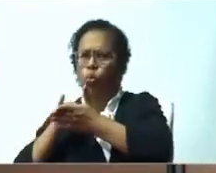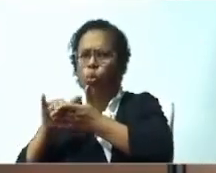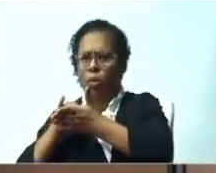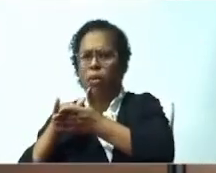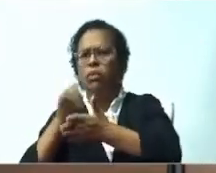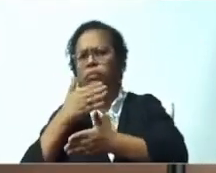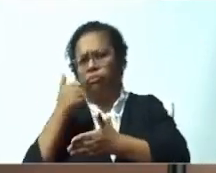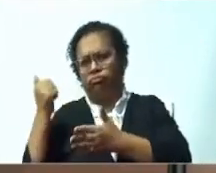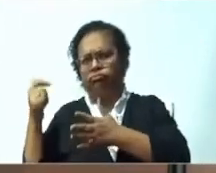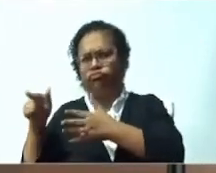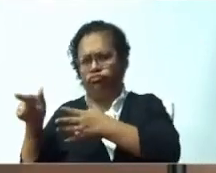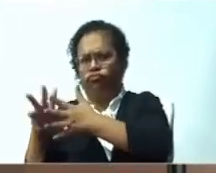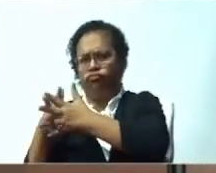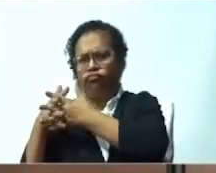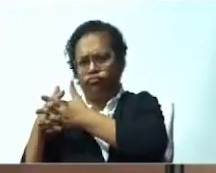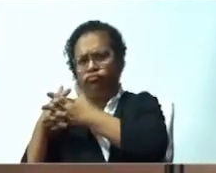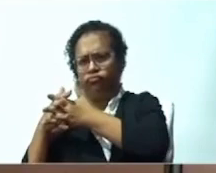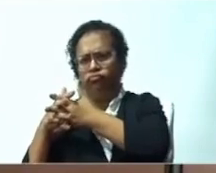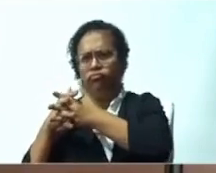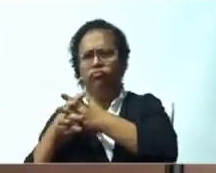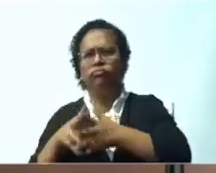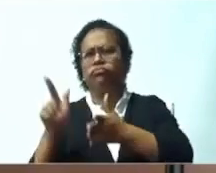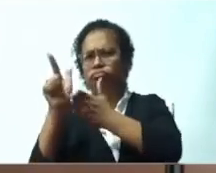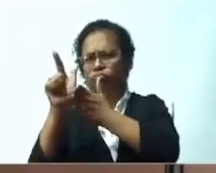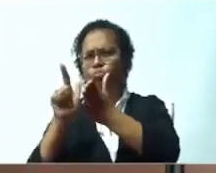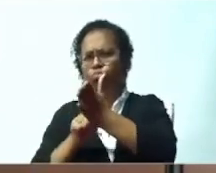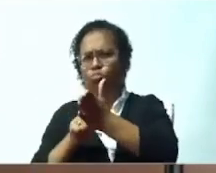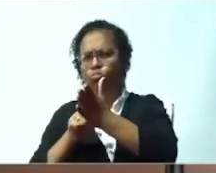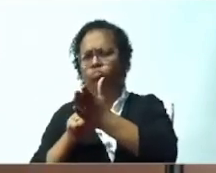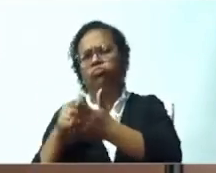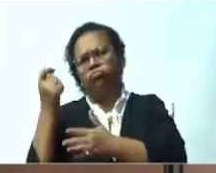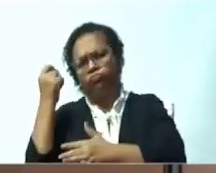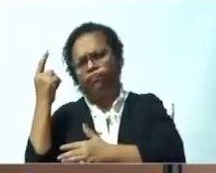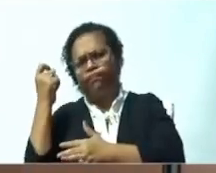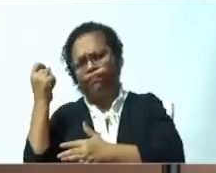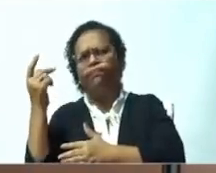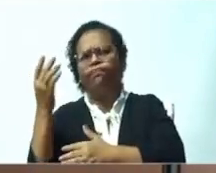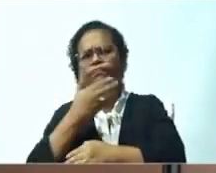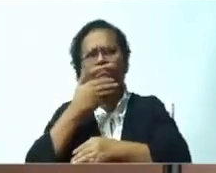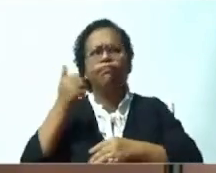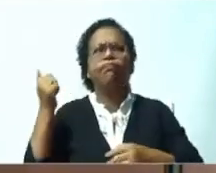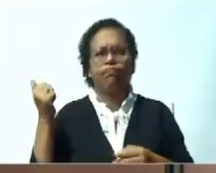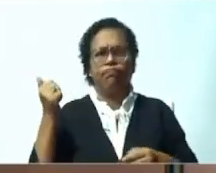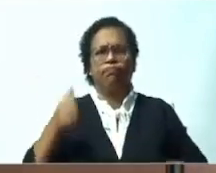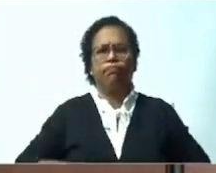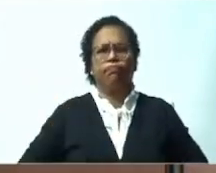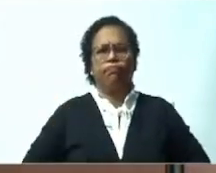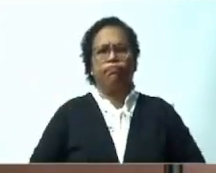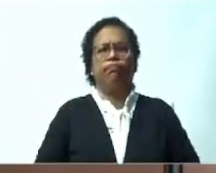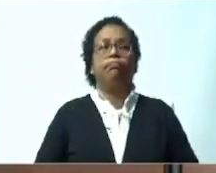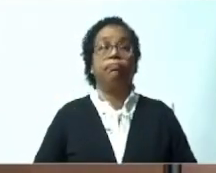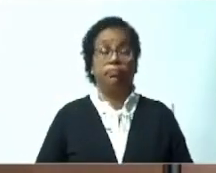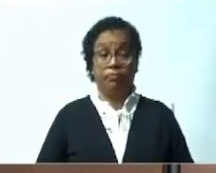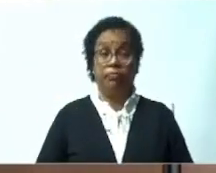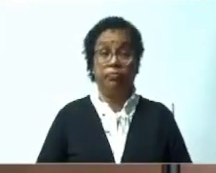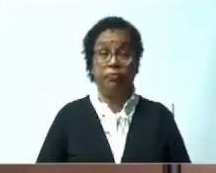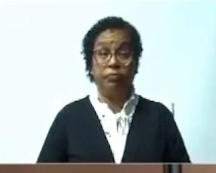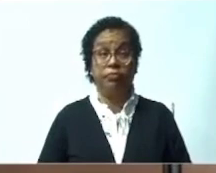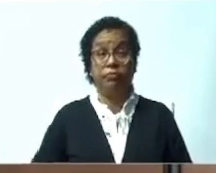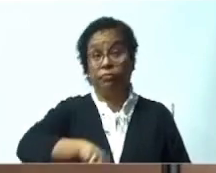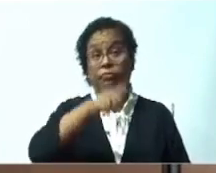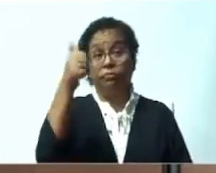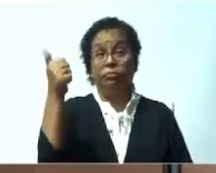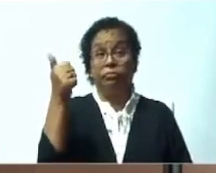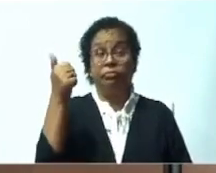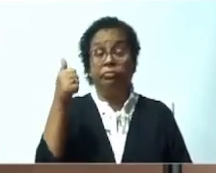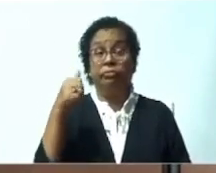y este sí es importante. Sucede que las inversiones que va a hacer la